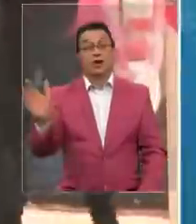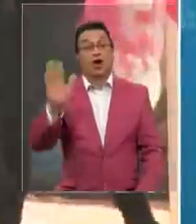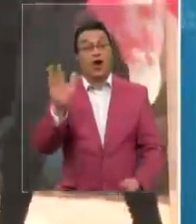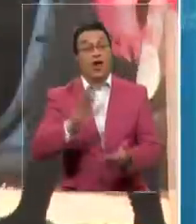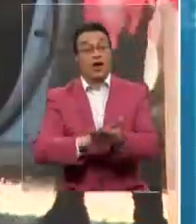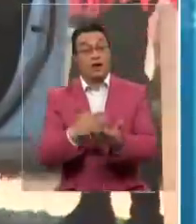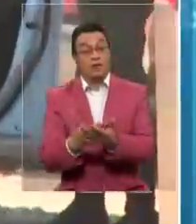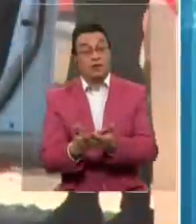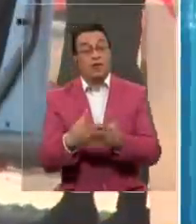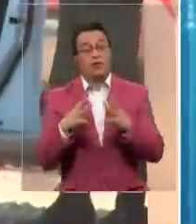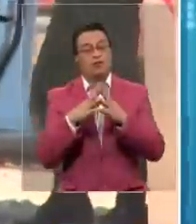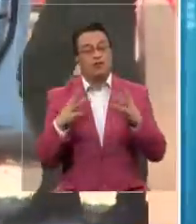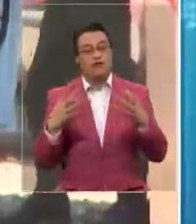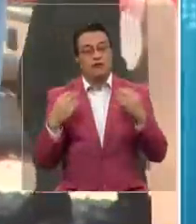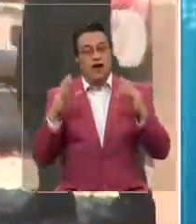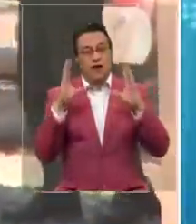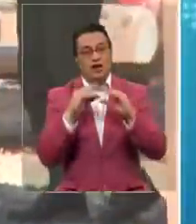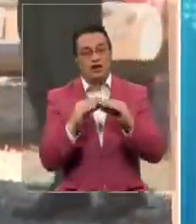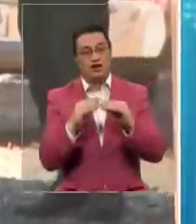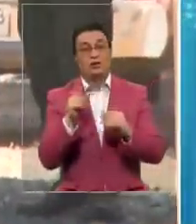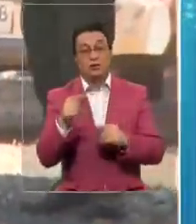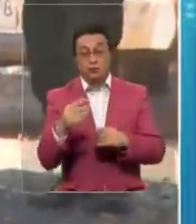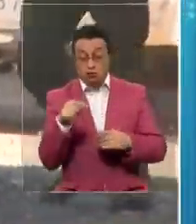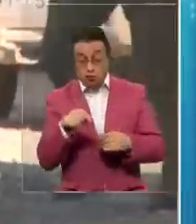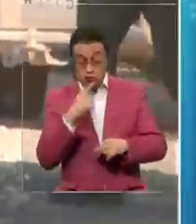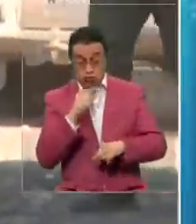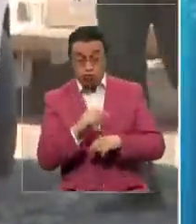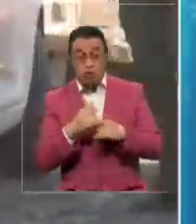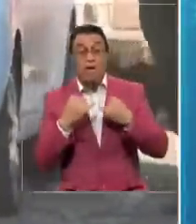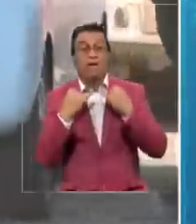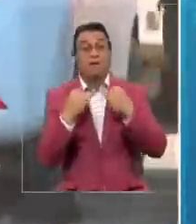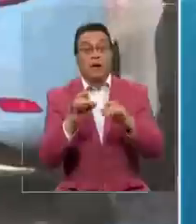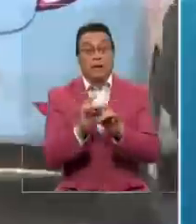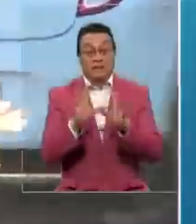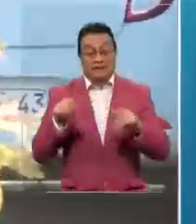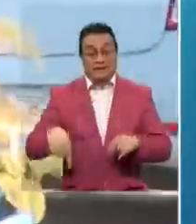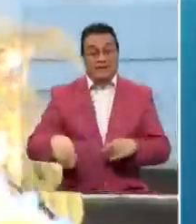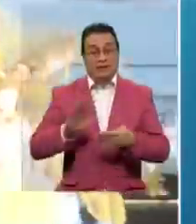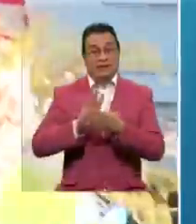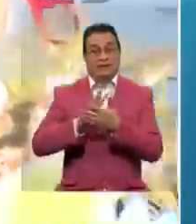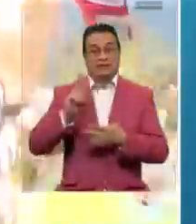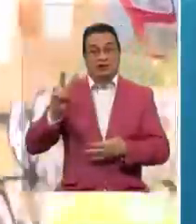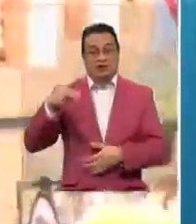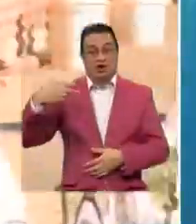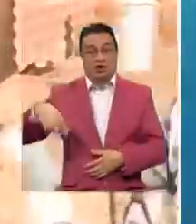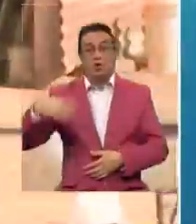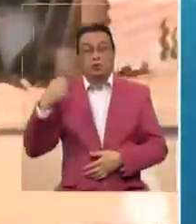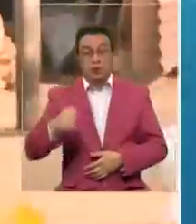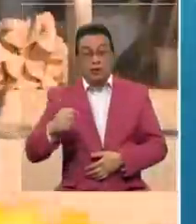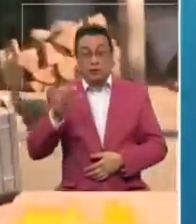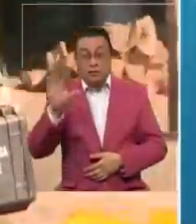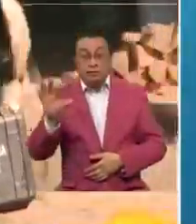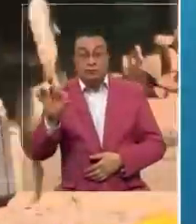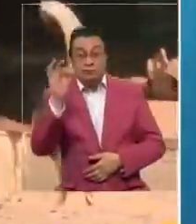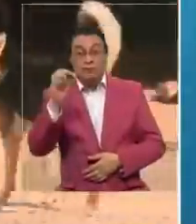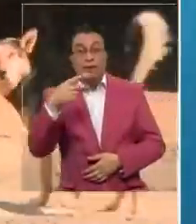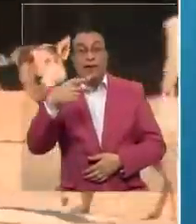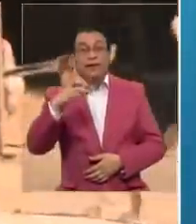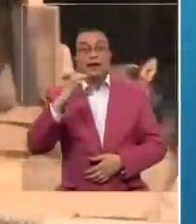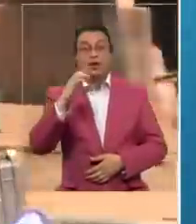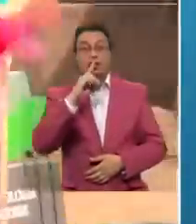Hola, ¿qué tal? ¿Cómo están? Muy buenas noches. Información del minuto exclusiva de Chilevisión Noticias porque hemos podido encontrar a